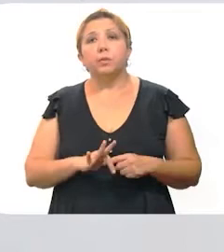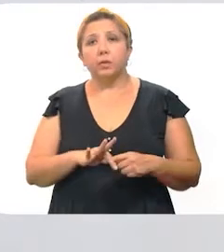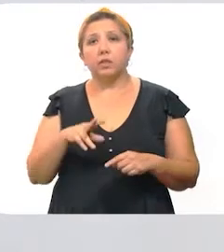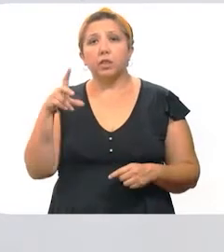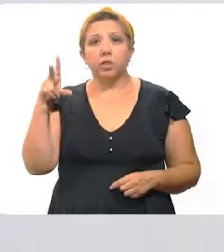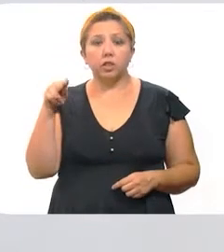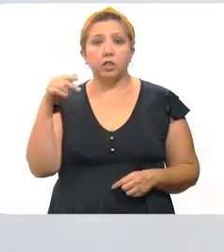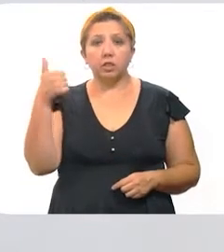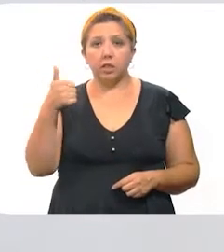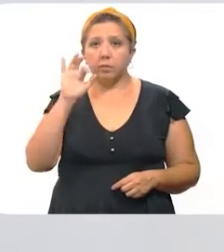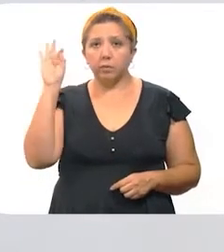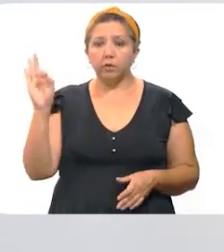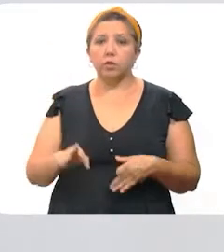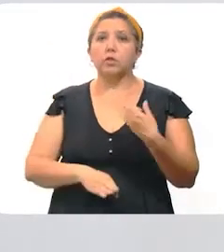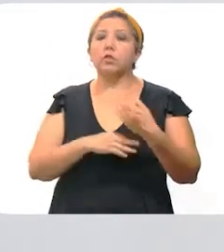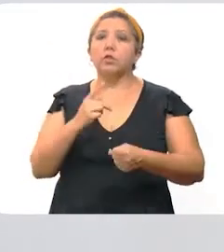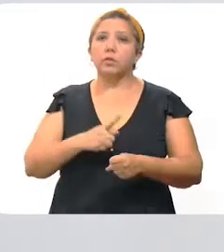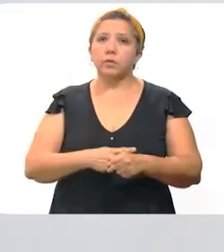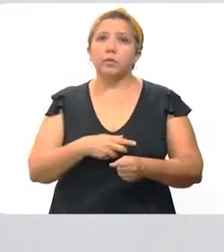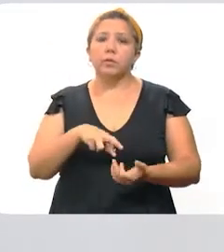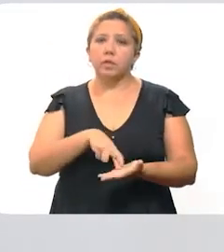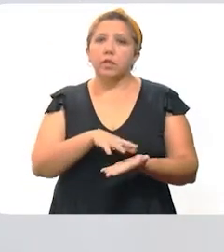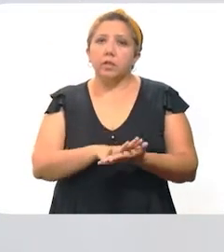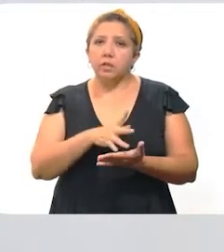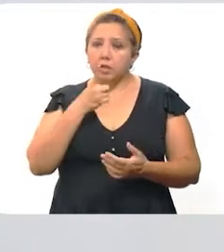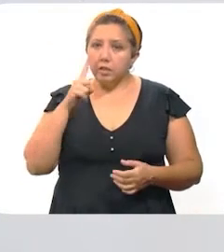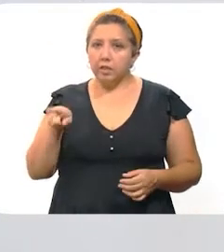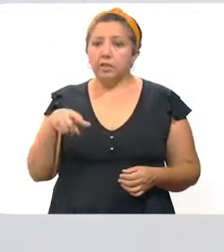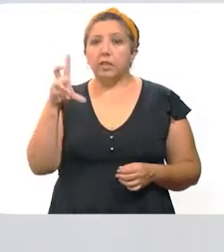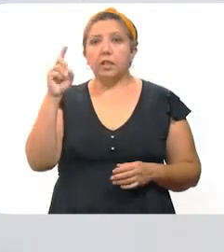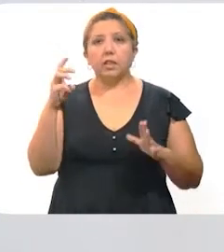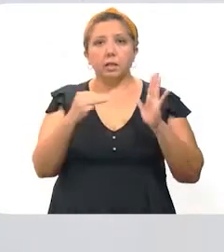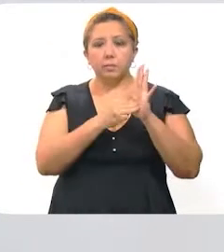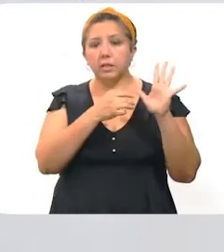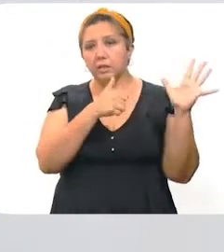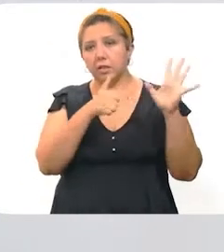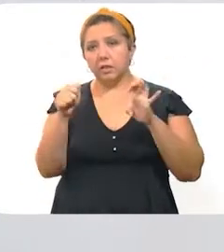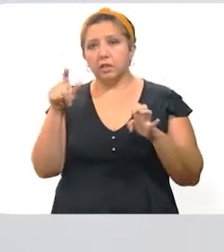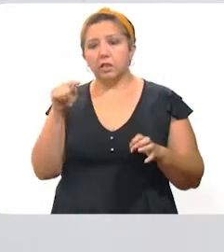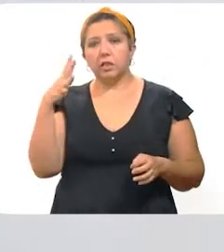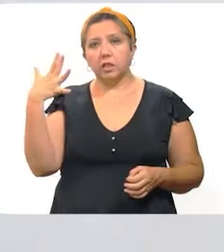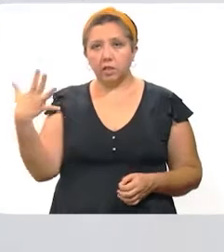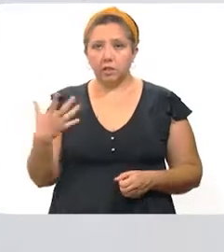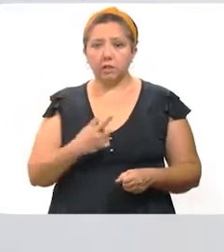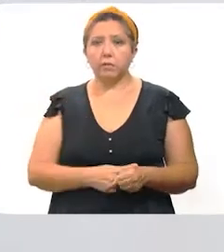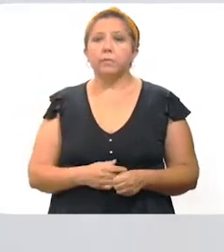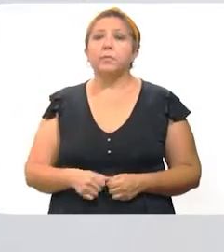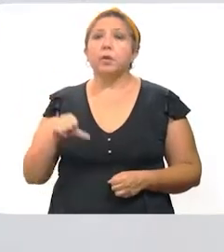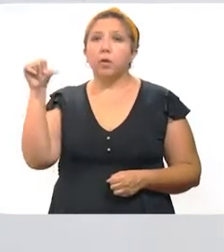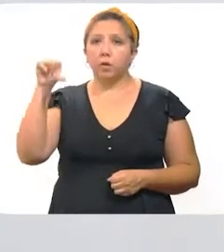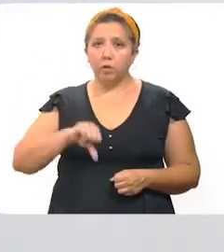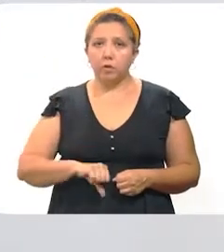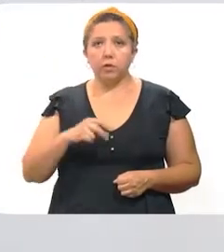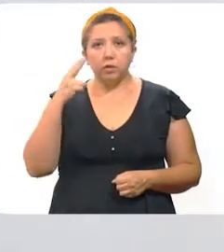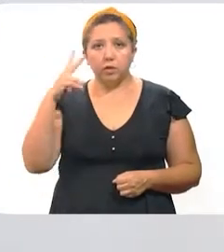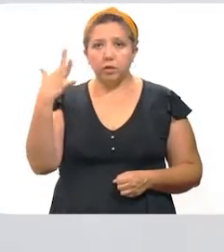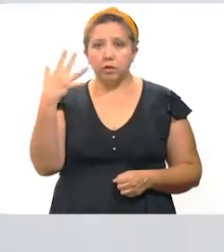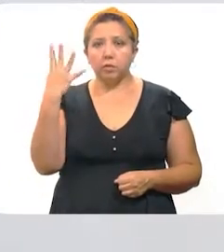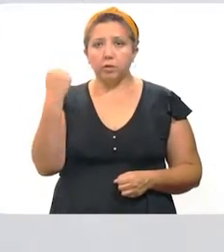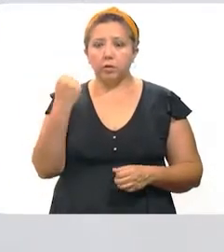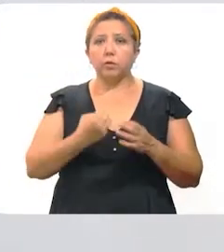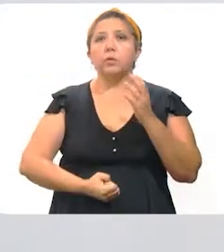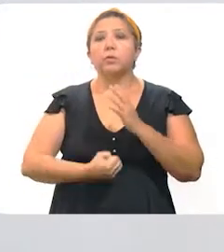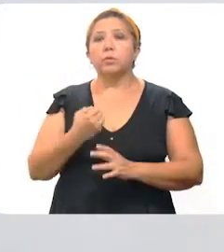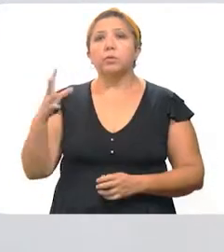el 86% del total de contagios registrados, que es 30.675 casos. Hoy se detectaron